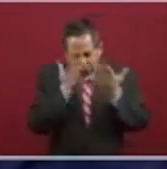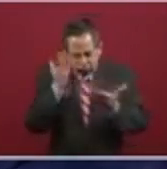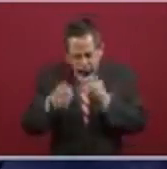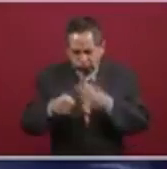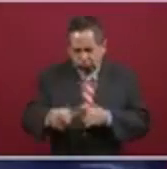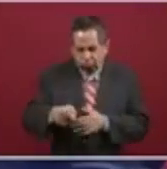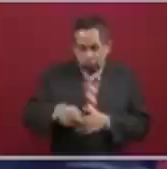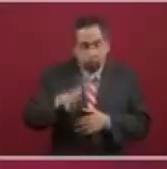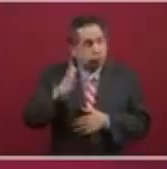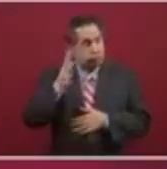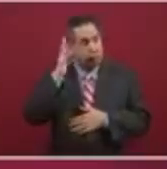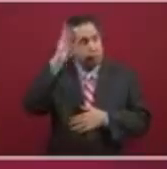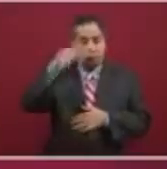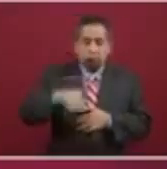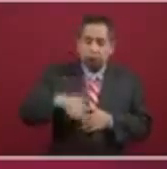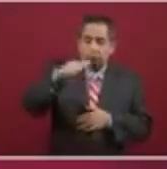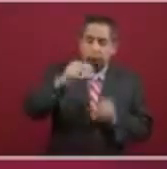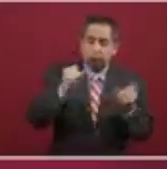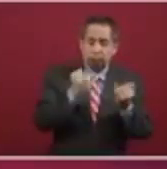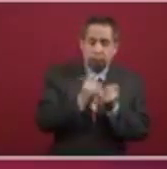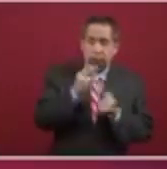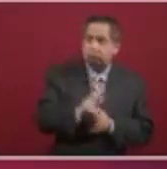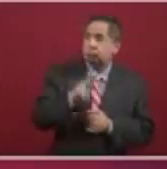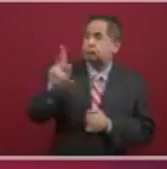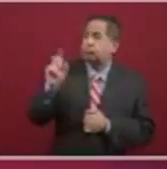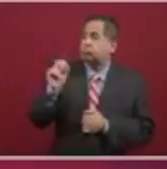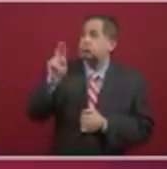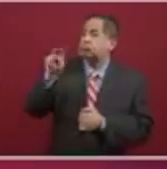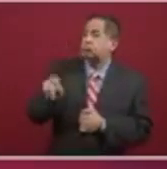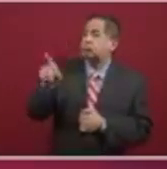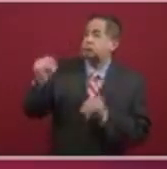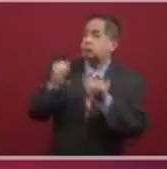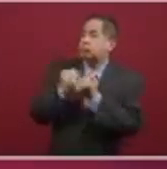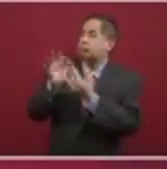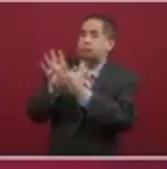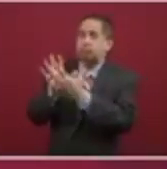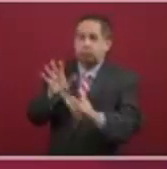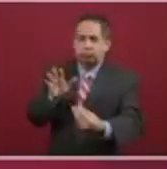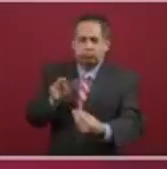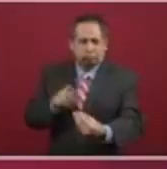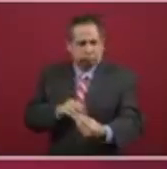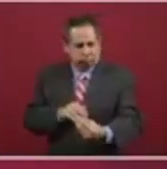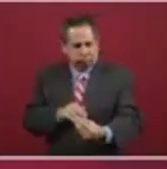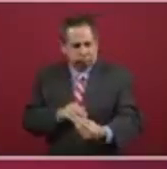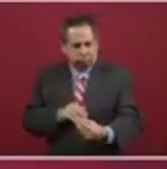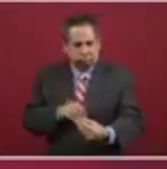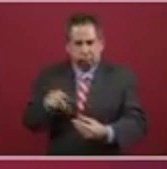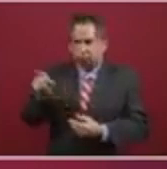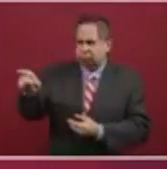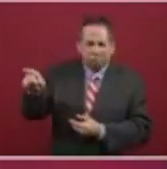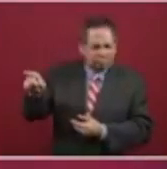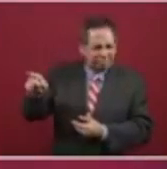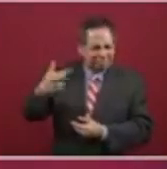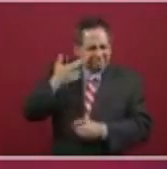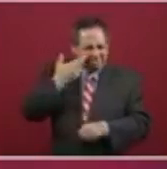seas grande seas como don fulano, un reverendo